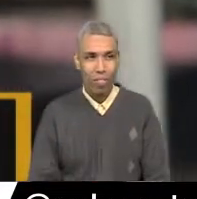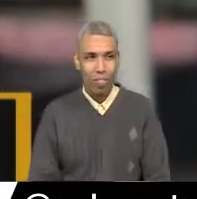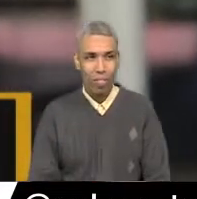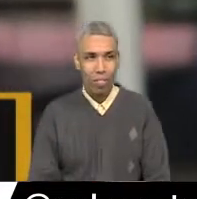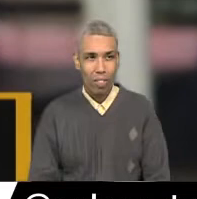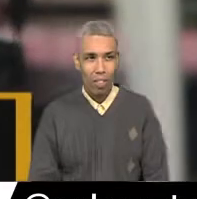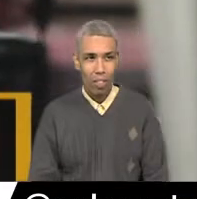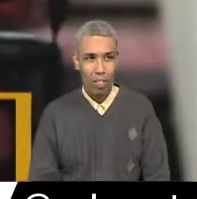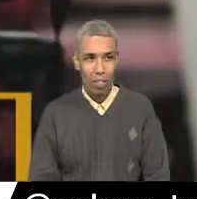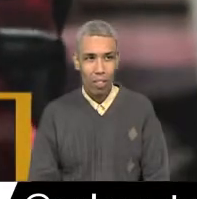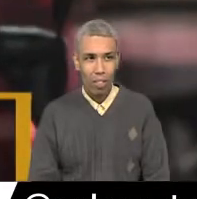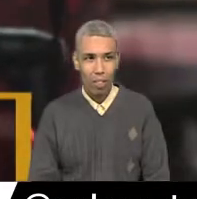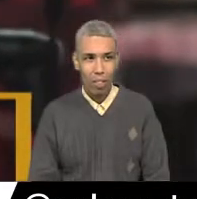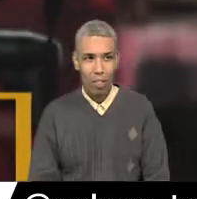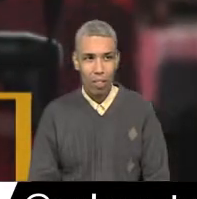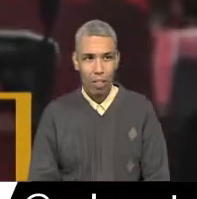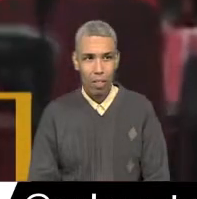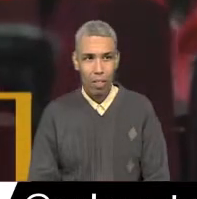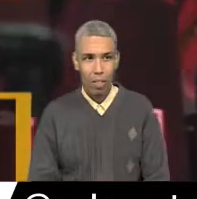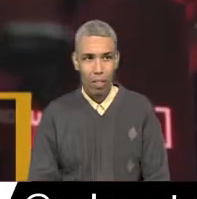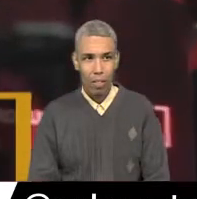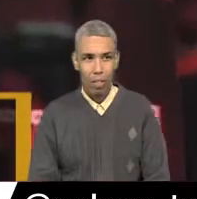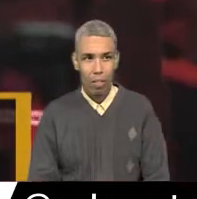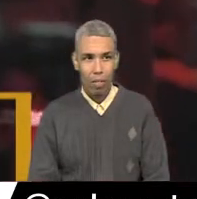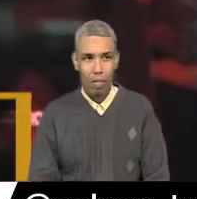más cerca de ti.